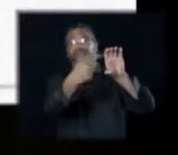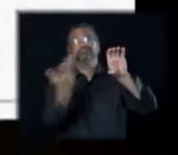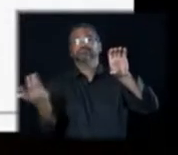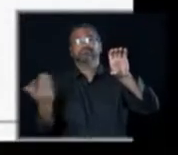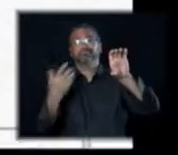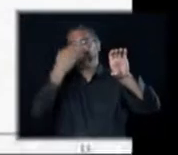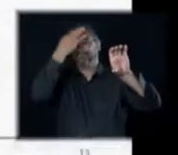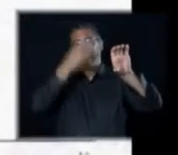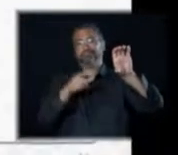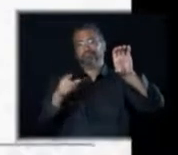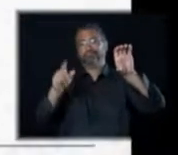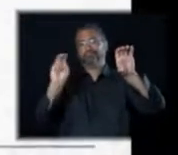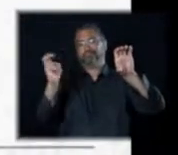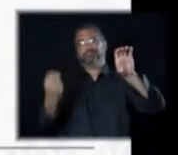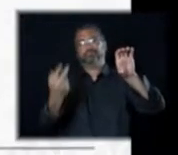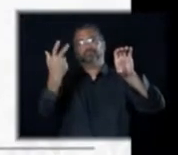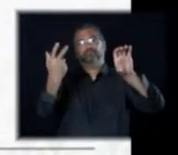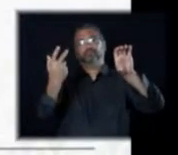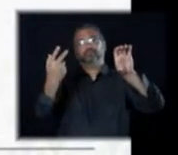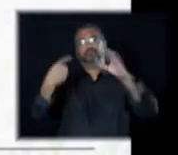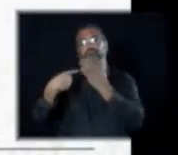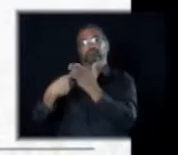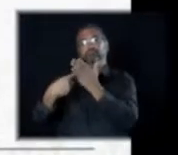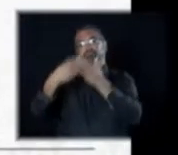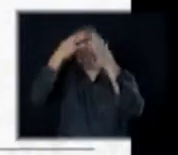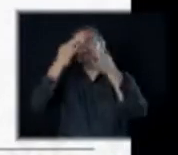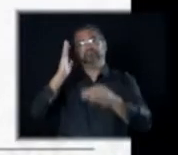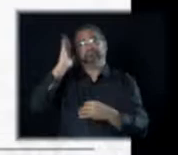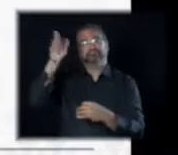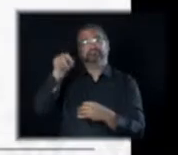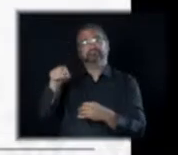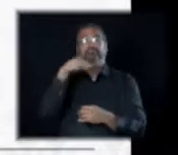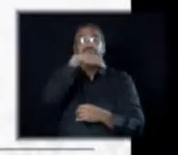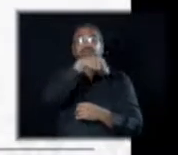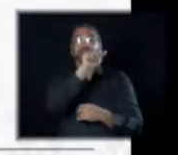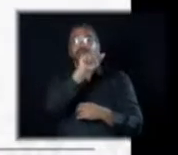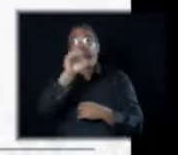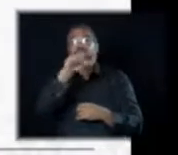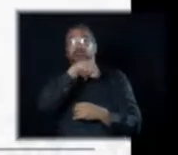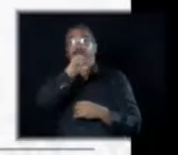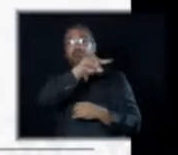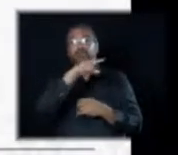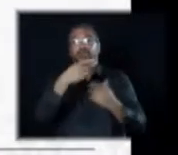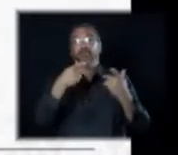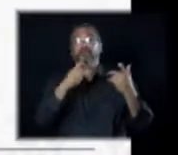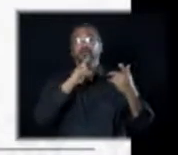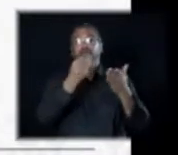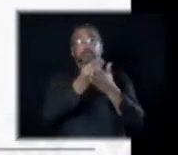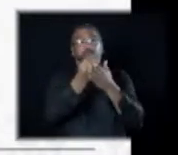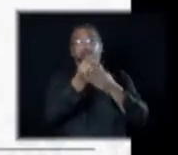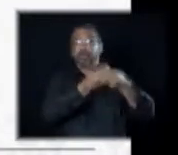El uso de estos fondos va a decidirse en un proceso separado del título 3 para